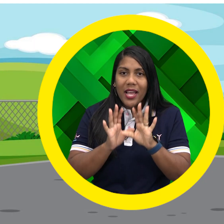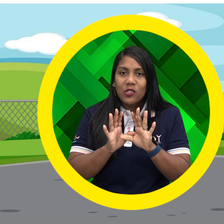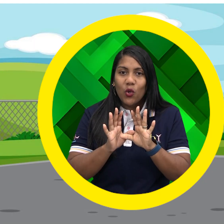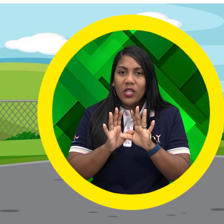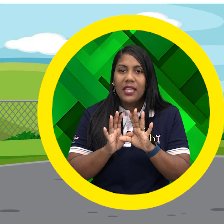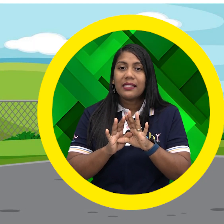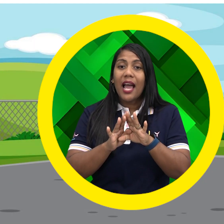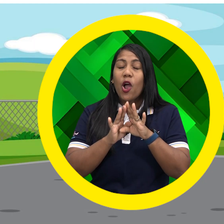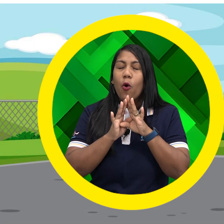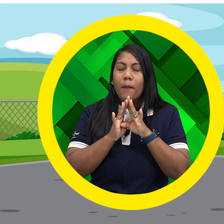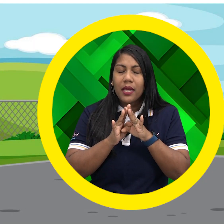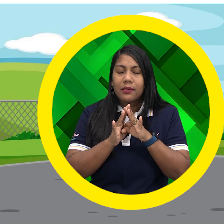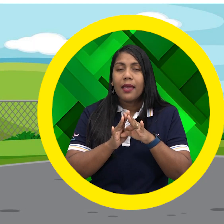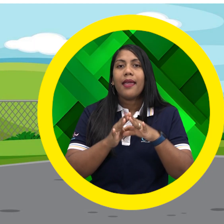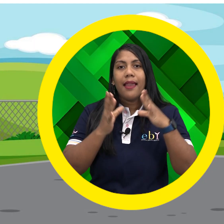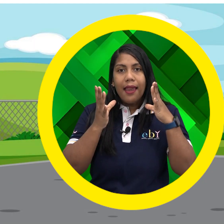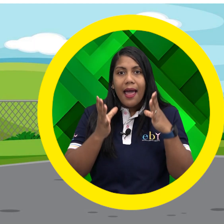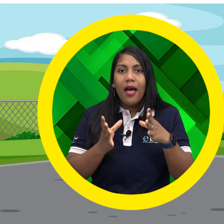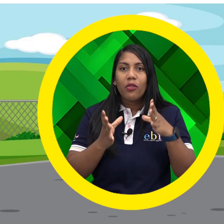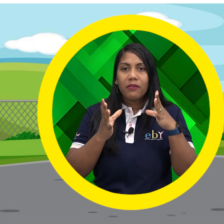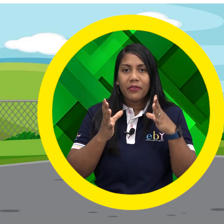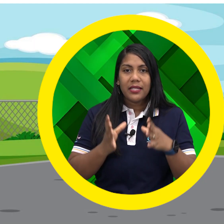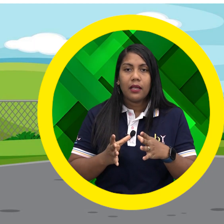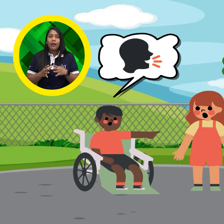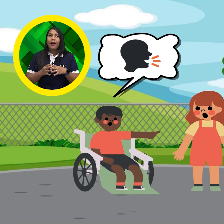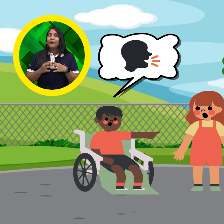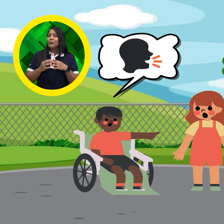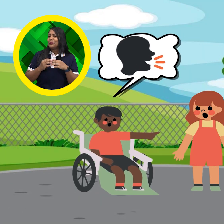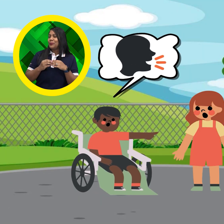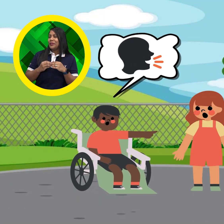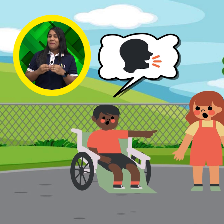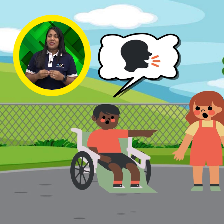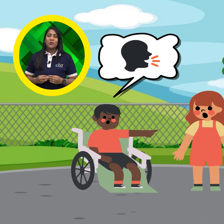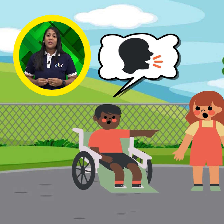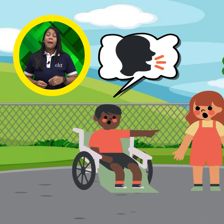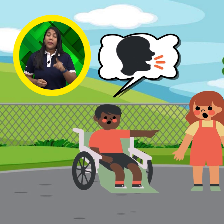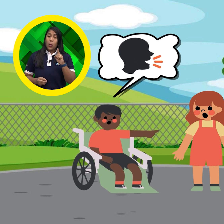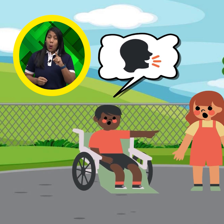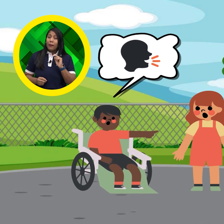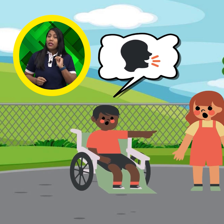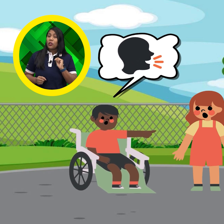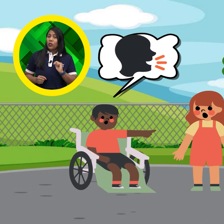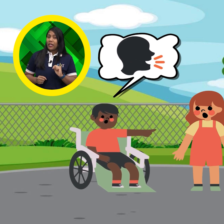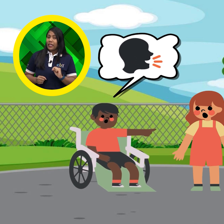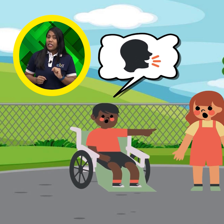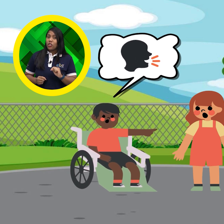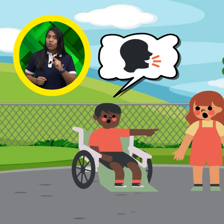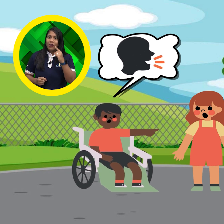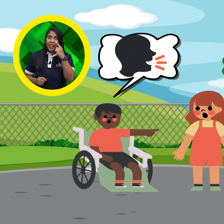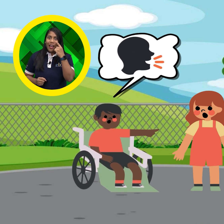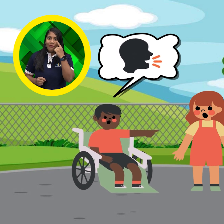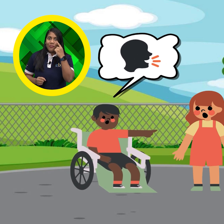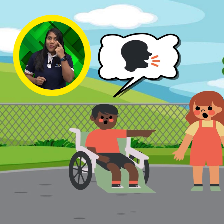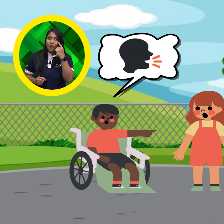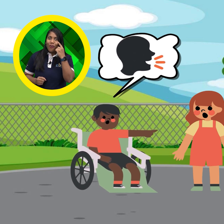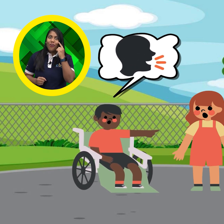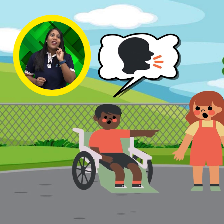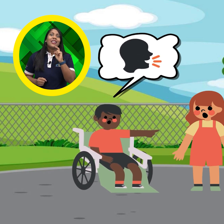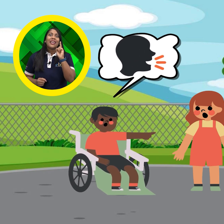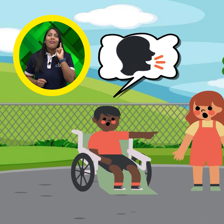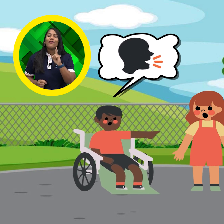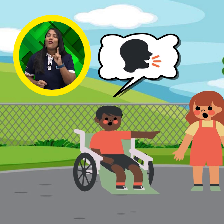y fue a escondidas a comerse el helado de fresa mmm amigos pero un amiguito de nandito la